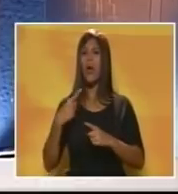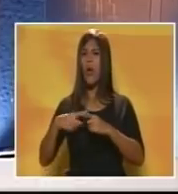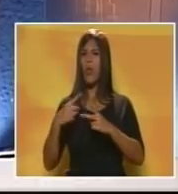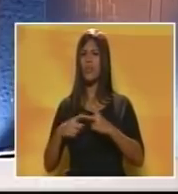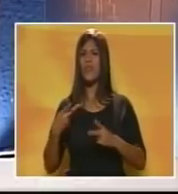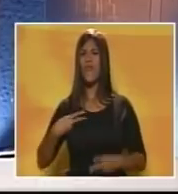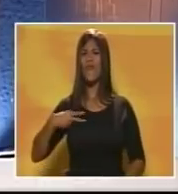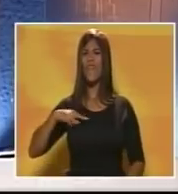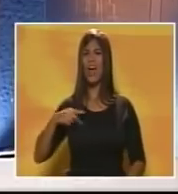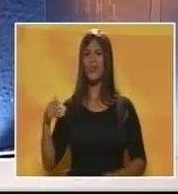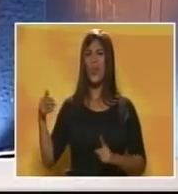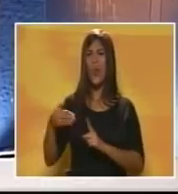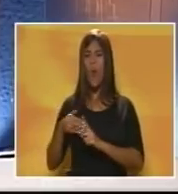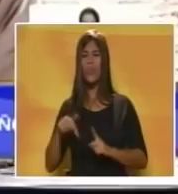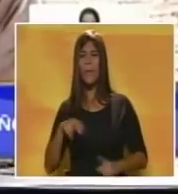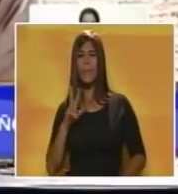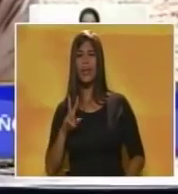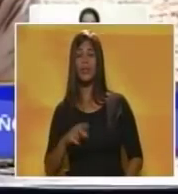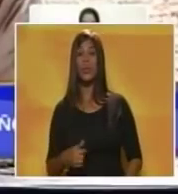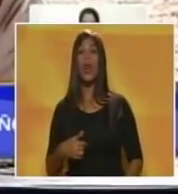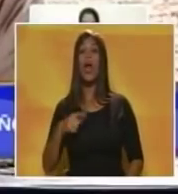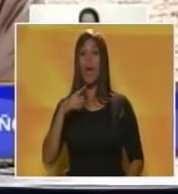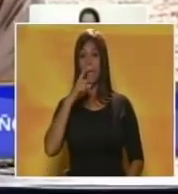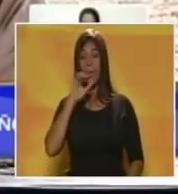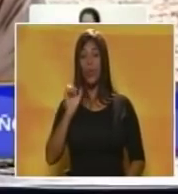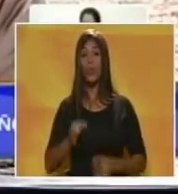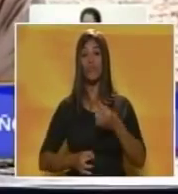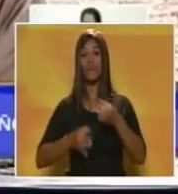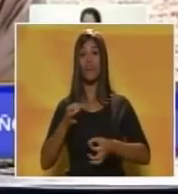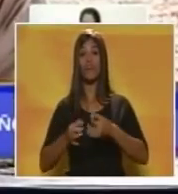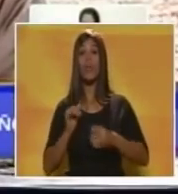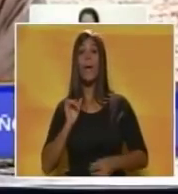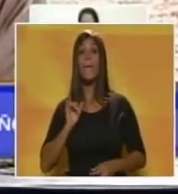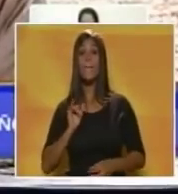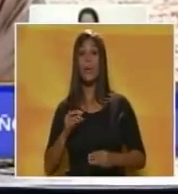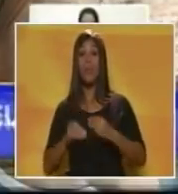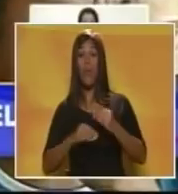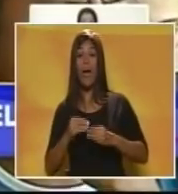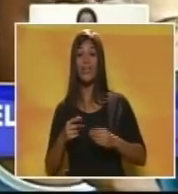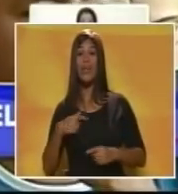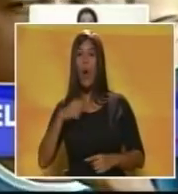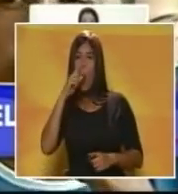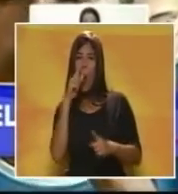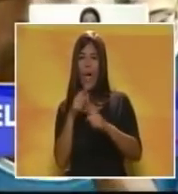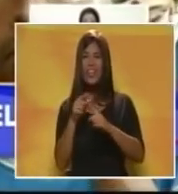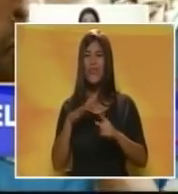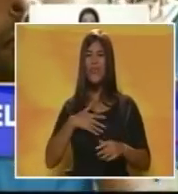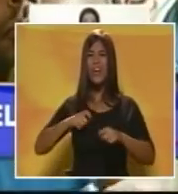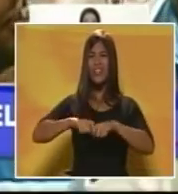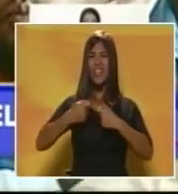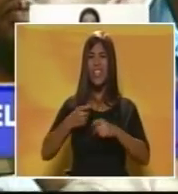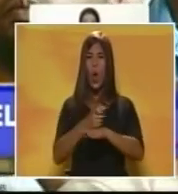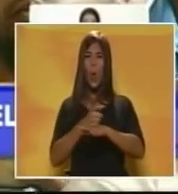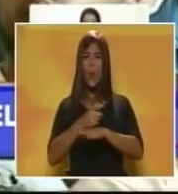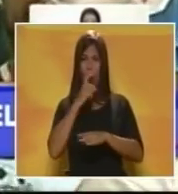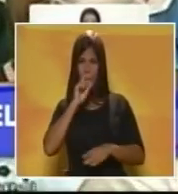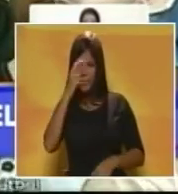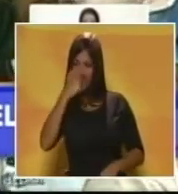falsos positivos contra Venezuela. El jefe de Estado afirmó que dichas acciones solo tienen el objetivo de perjudicar al gobierno nacional.